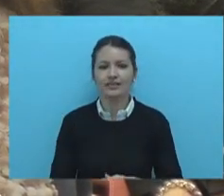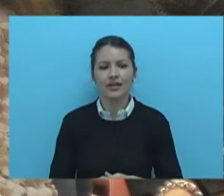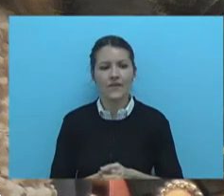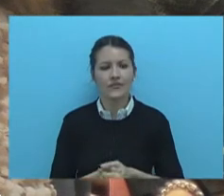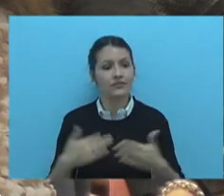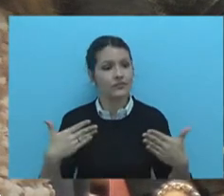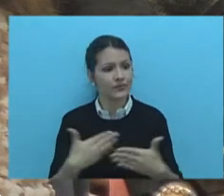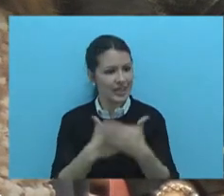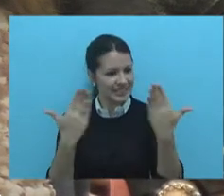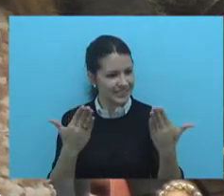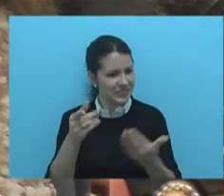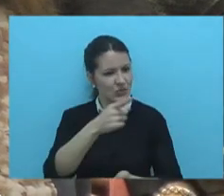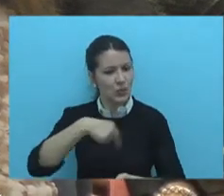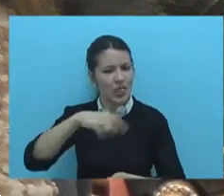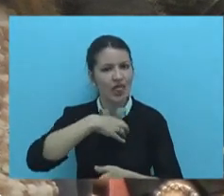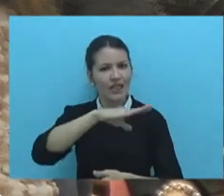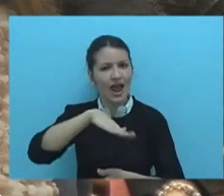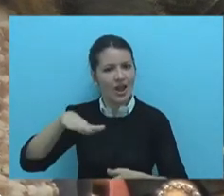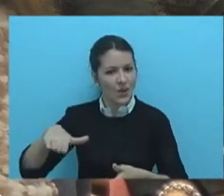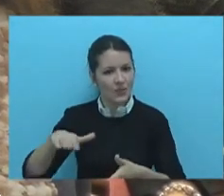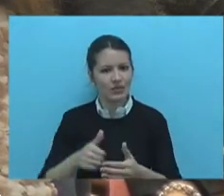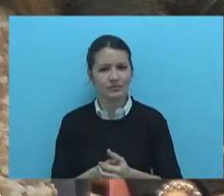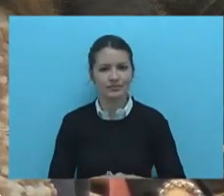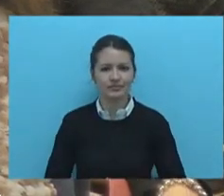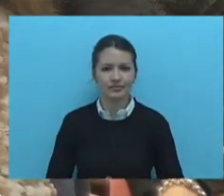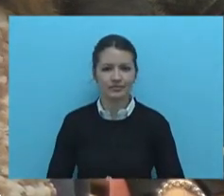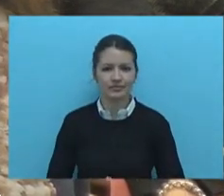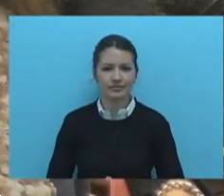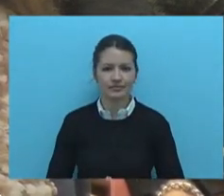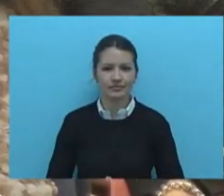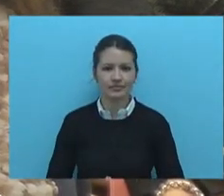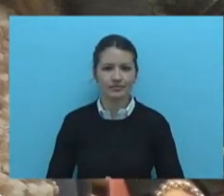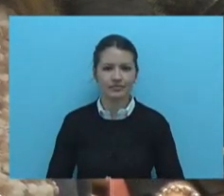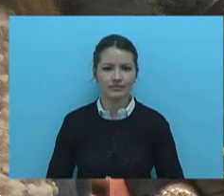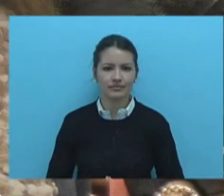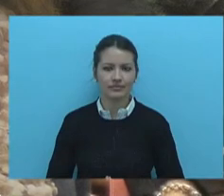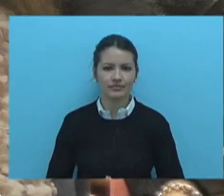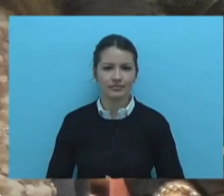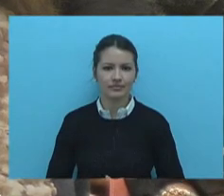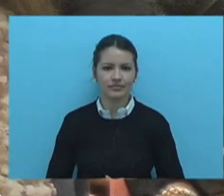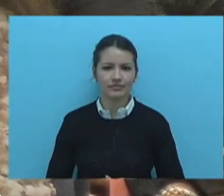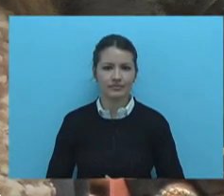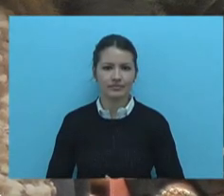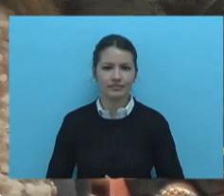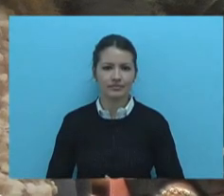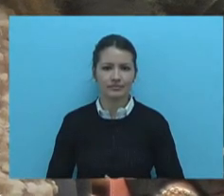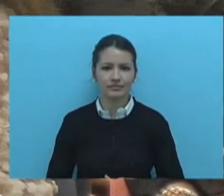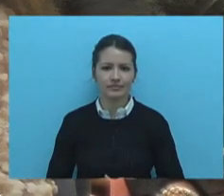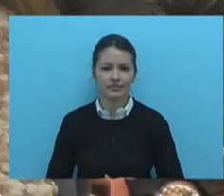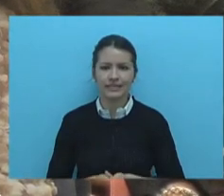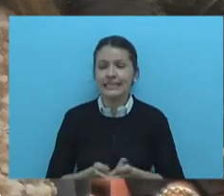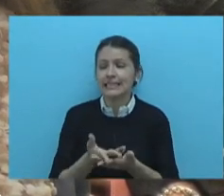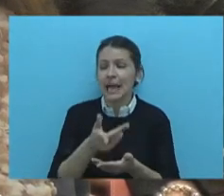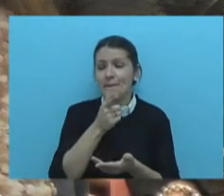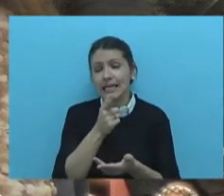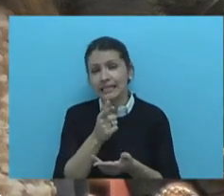Felicito a todos los chicos. Un poco me da lástima que no hayan salido aprobados los dos proyectos, que creo que fue por un error de interpretación,